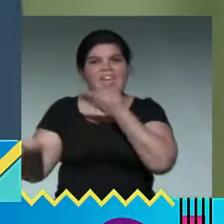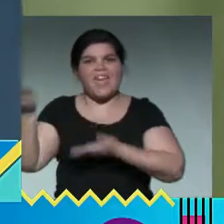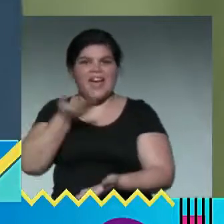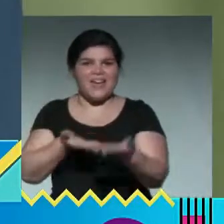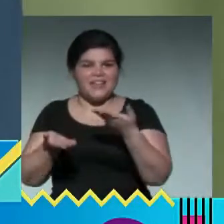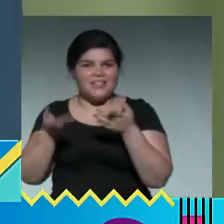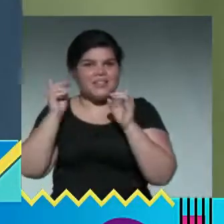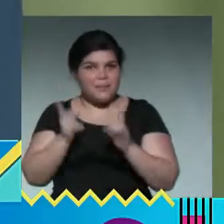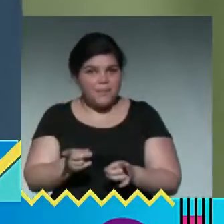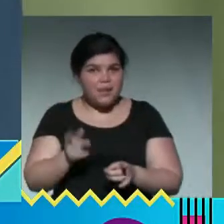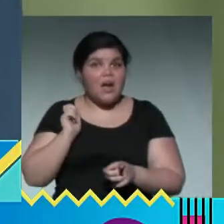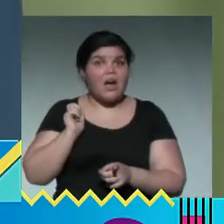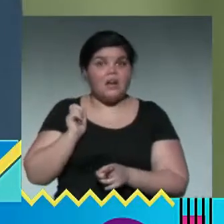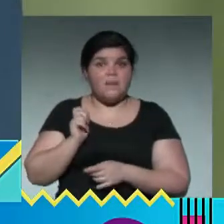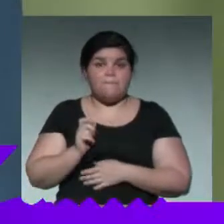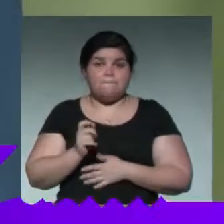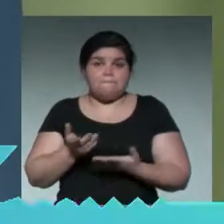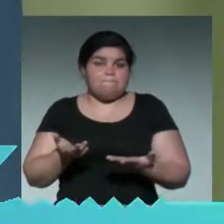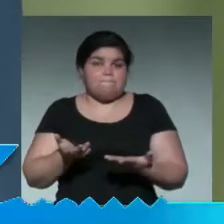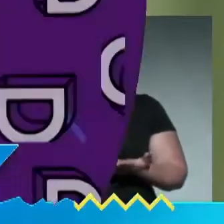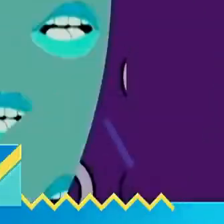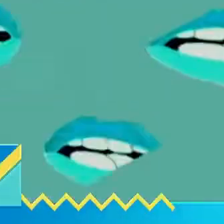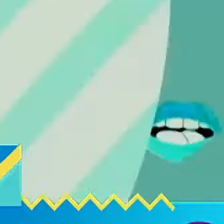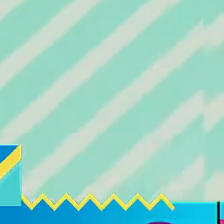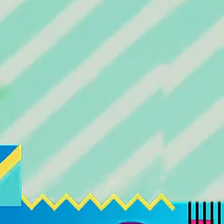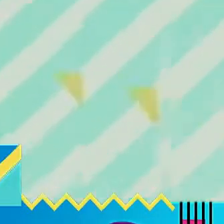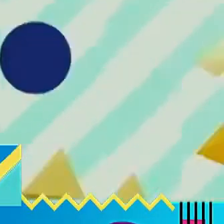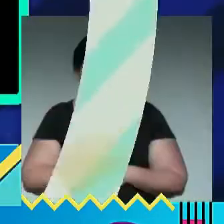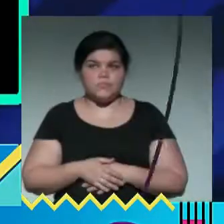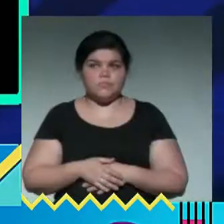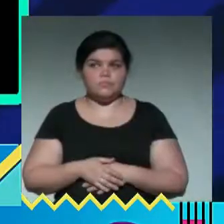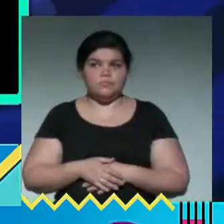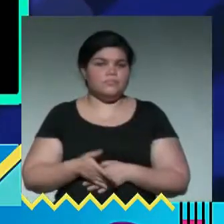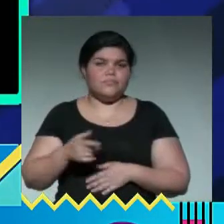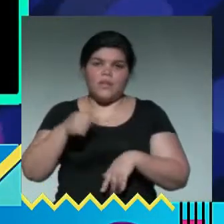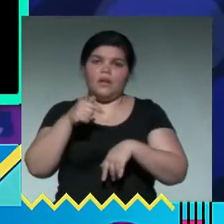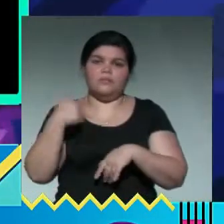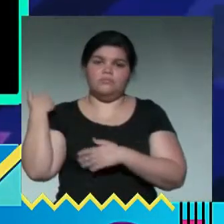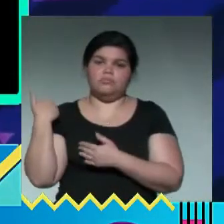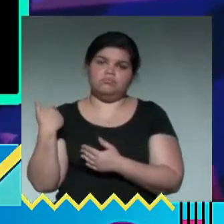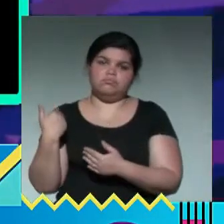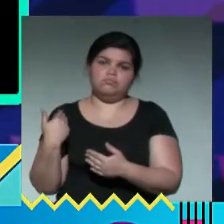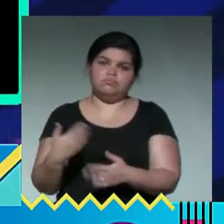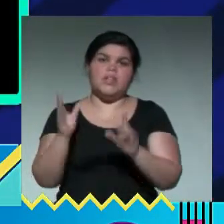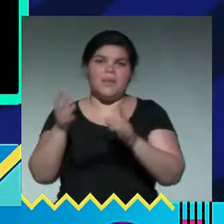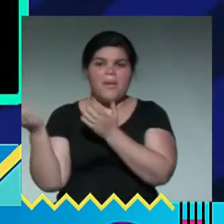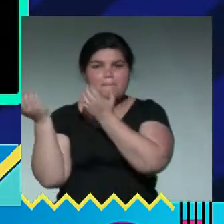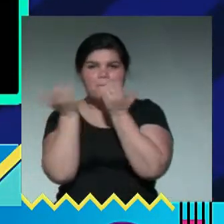incidencia muy grande y que en cierta medida, por mucho tiempo, bueno, el maíz